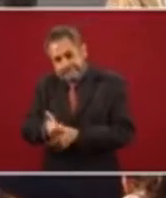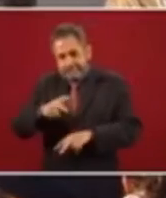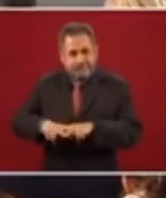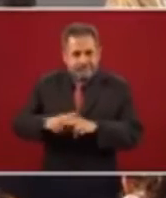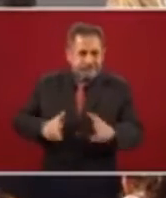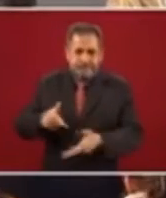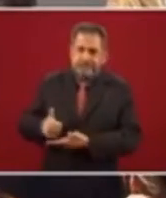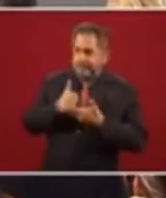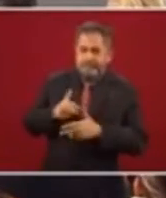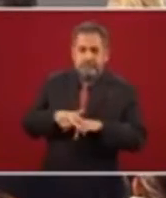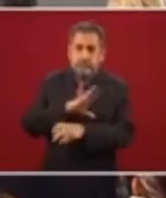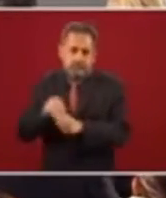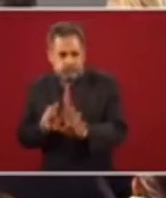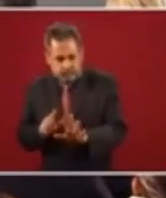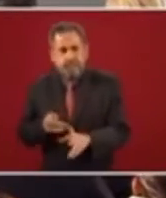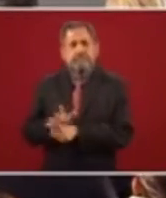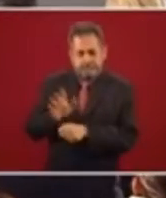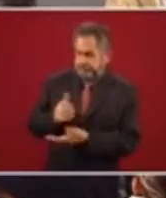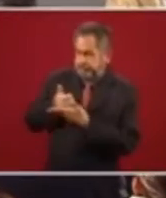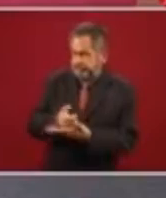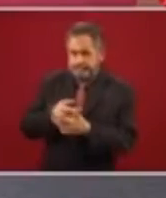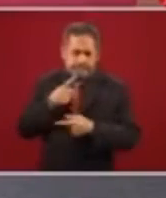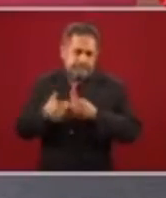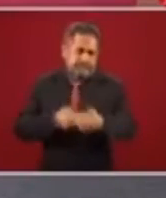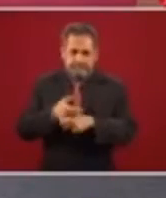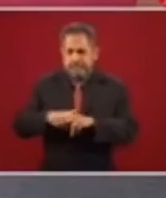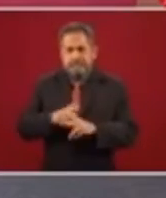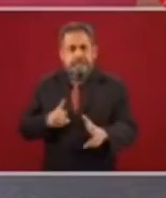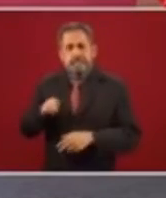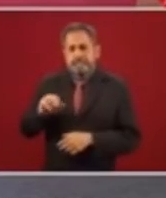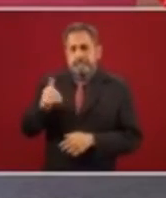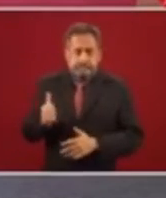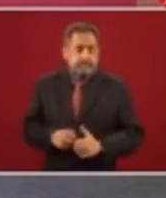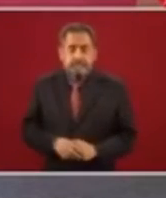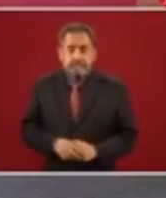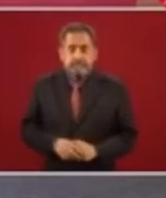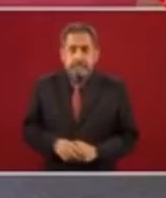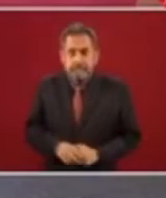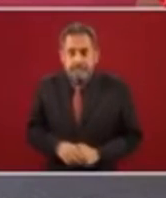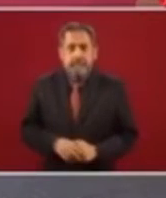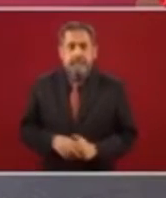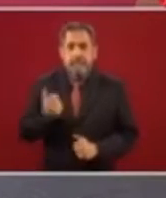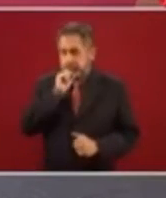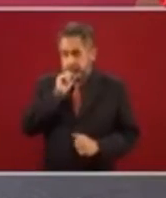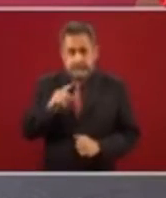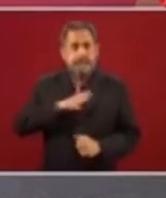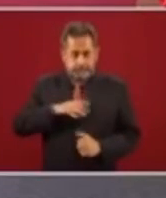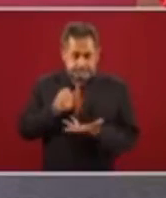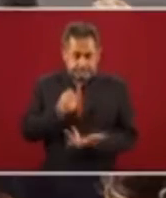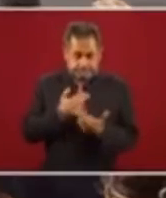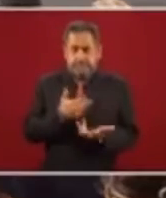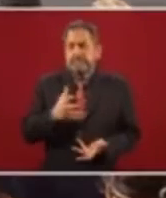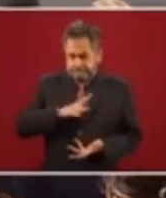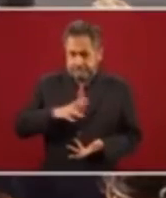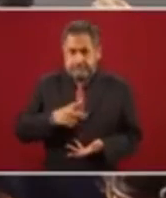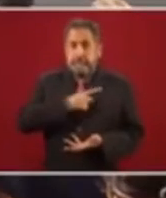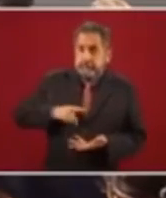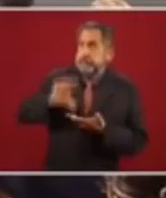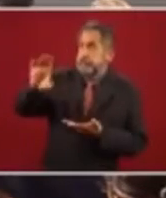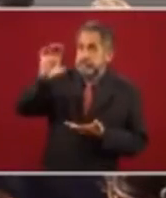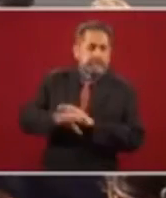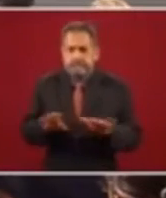a ayudar, no es todo, para el financiamiento del Tren Maya. Tenemos ya los recursos, no va a haber